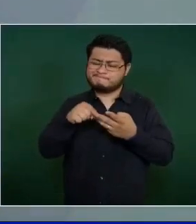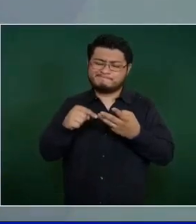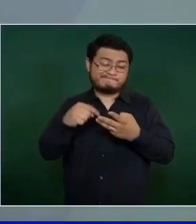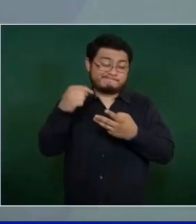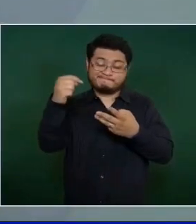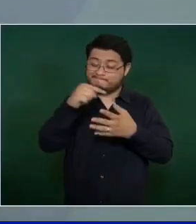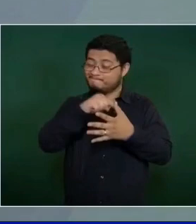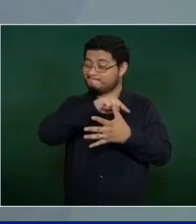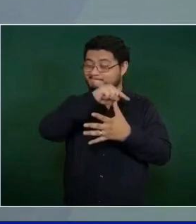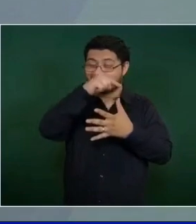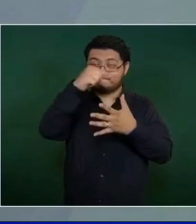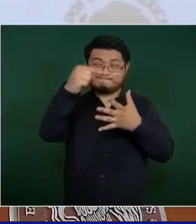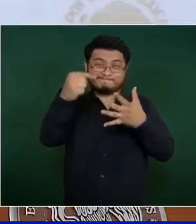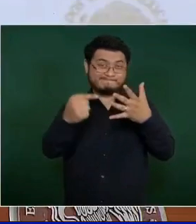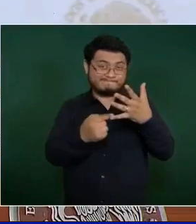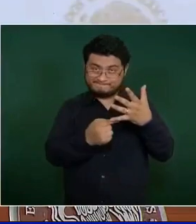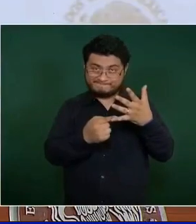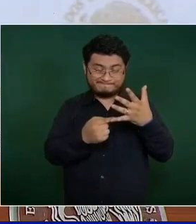etcétera, etcétera,